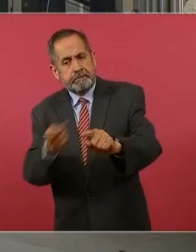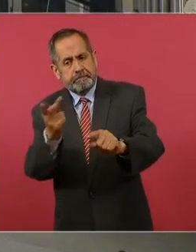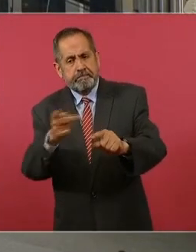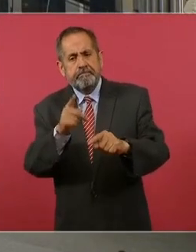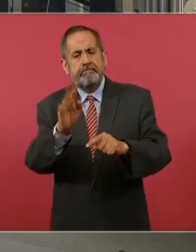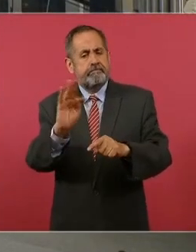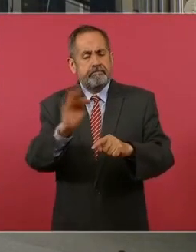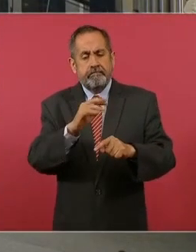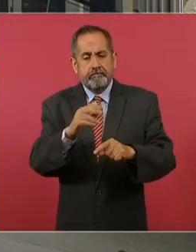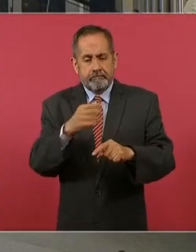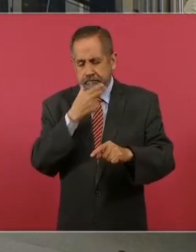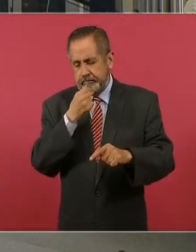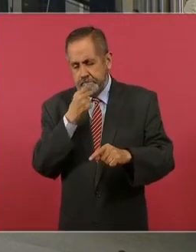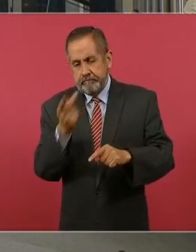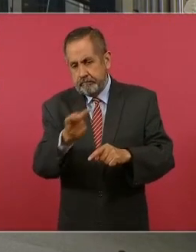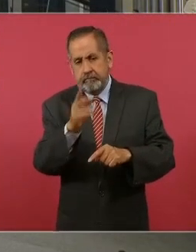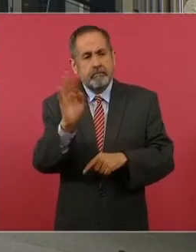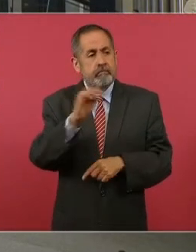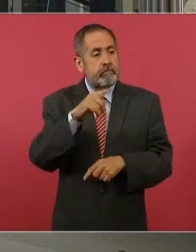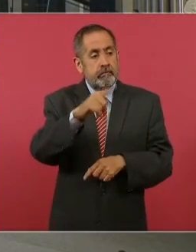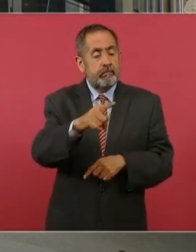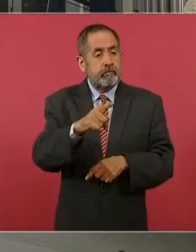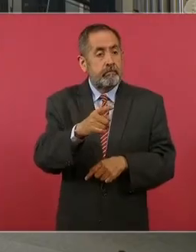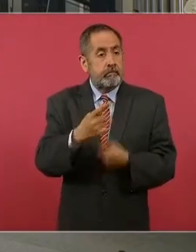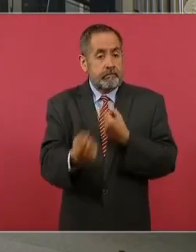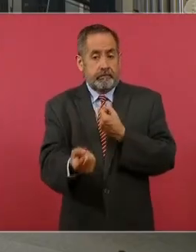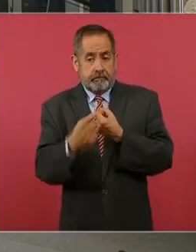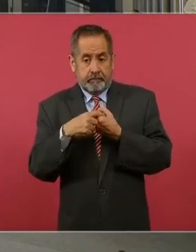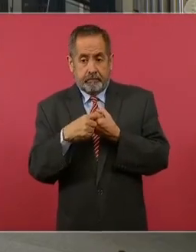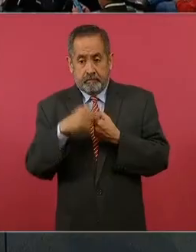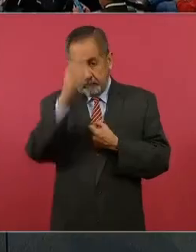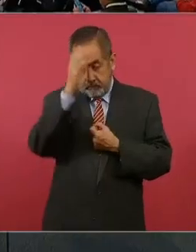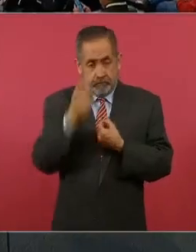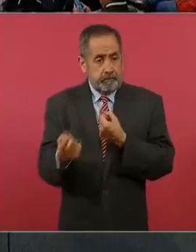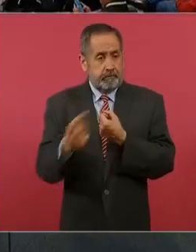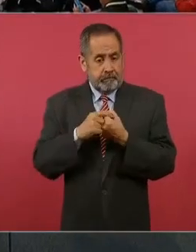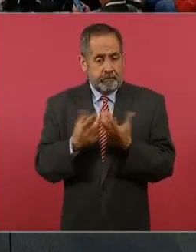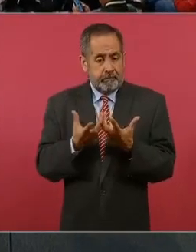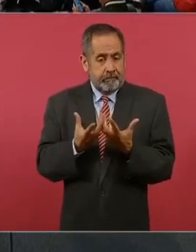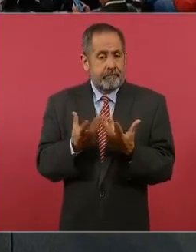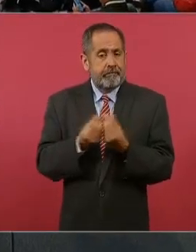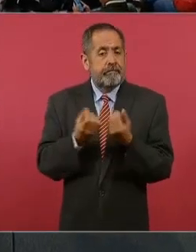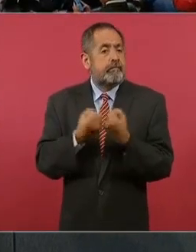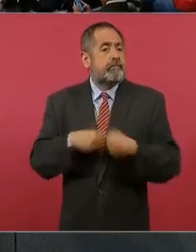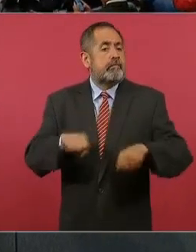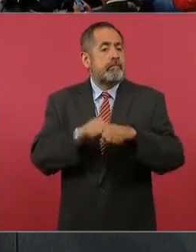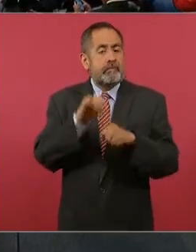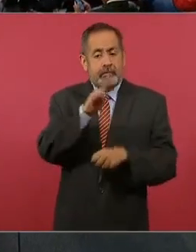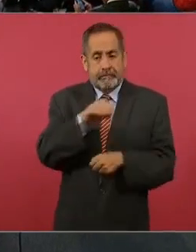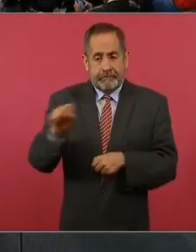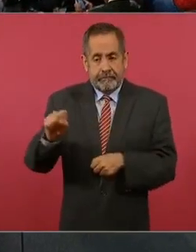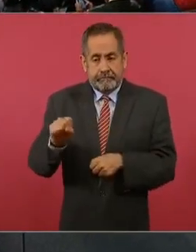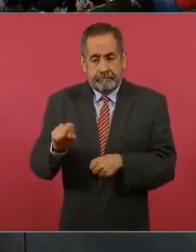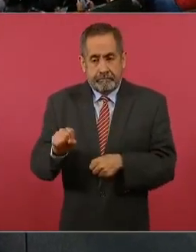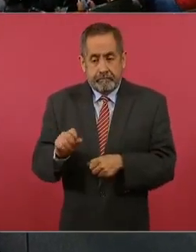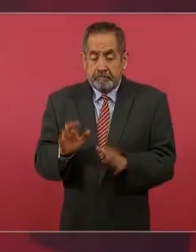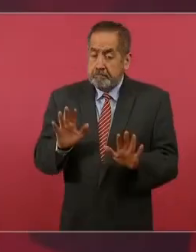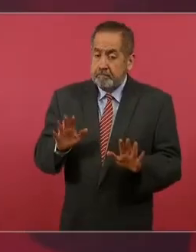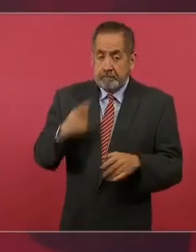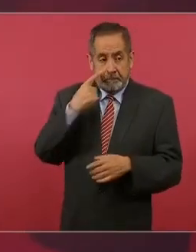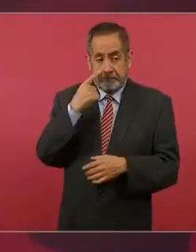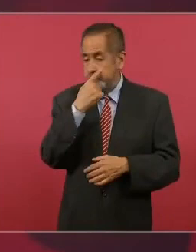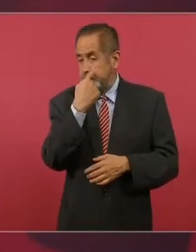que el sistema de salud de Coahuila se incorpore también al IMSS Bienestar? ¿Se plantearía esta posibilidad? Va a depender del